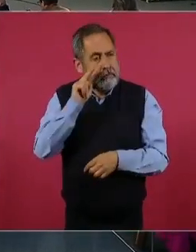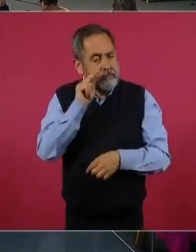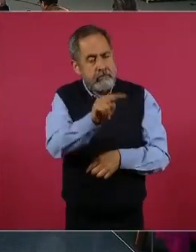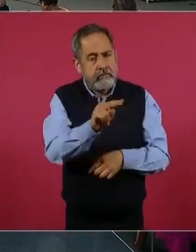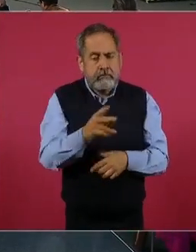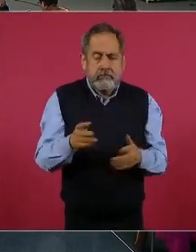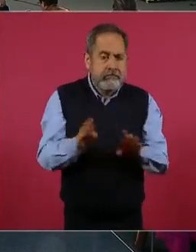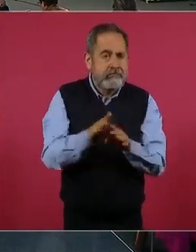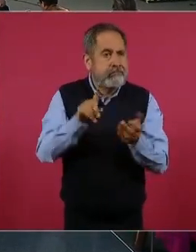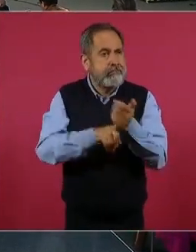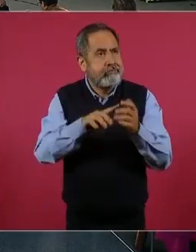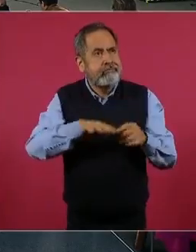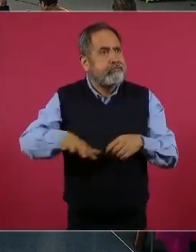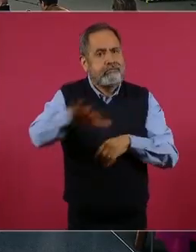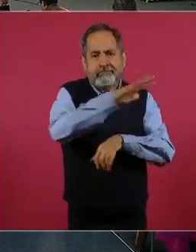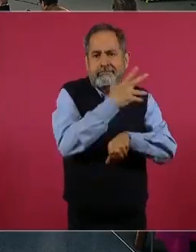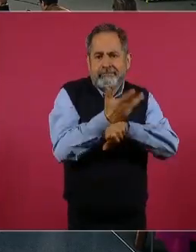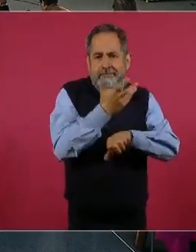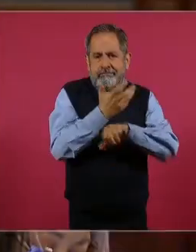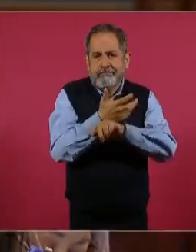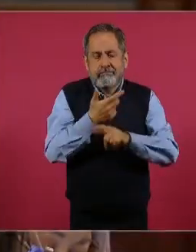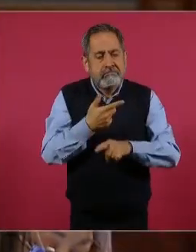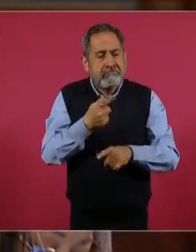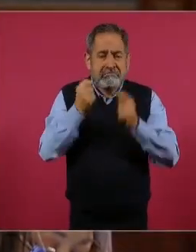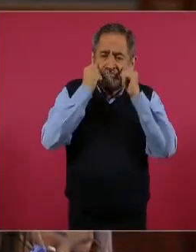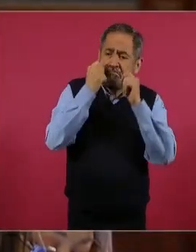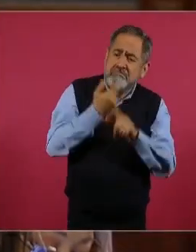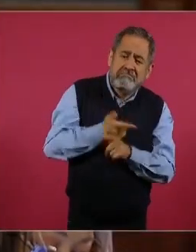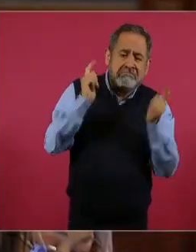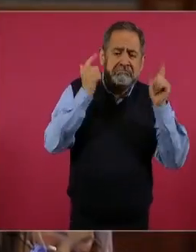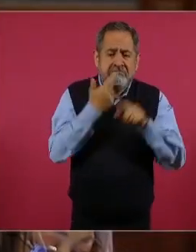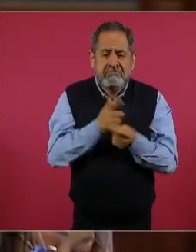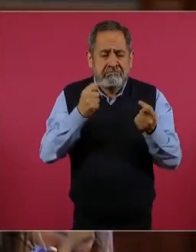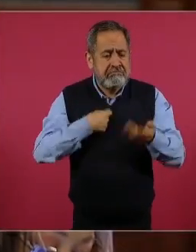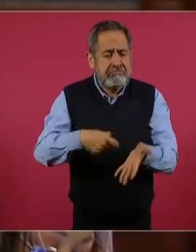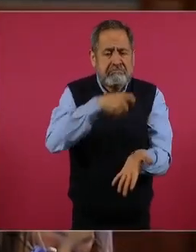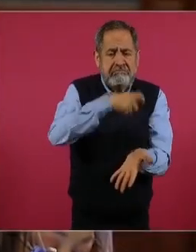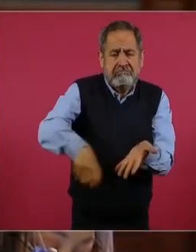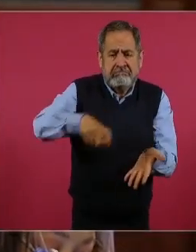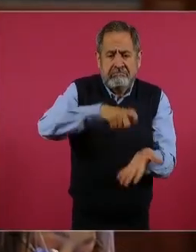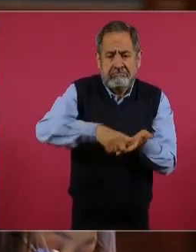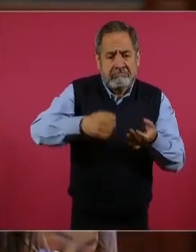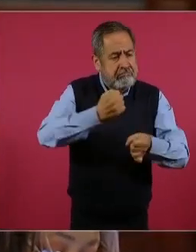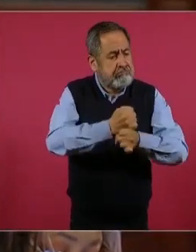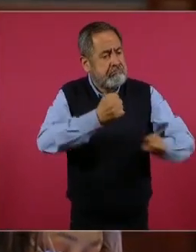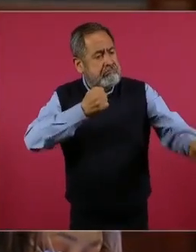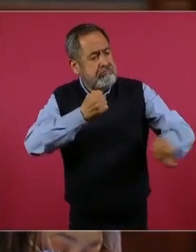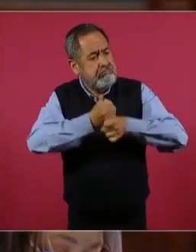esta libertad que tiene la gente en Estados Unidos de comprar armas, ¿no?